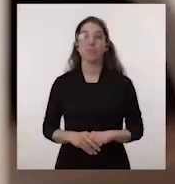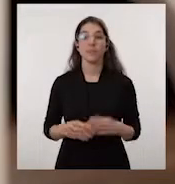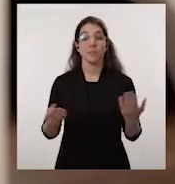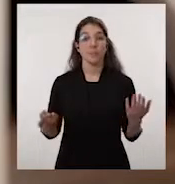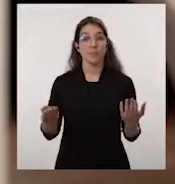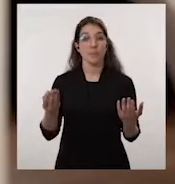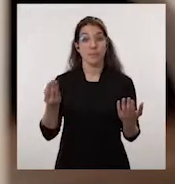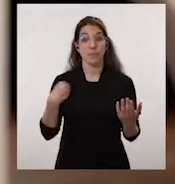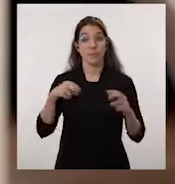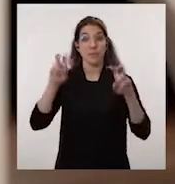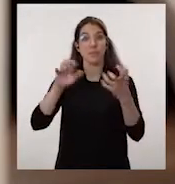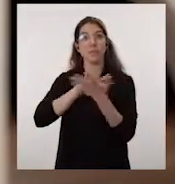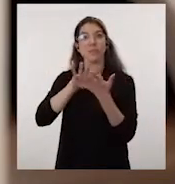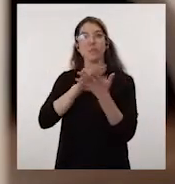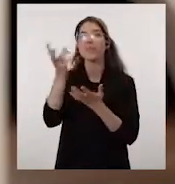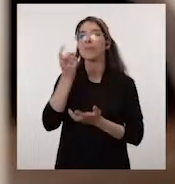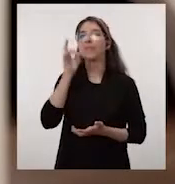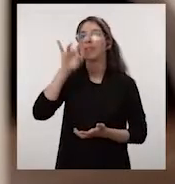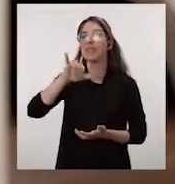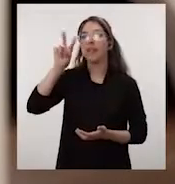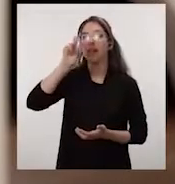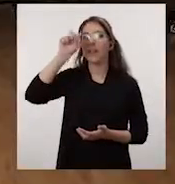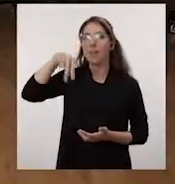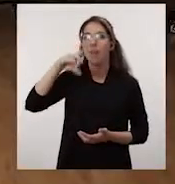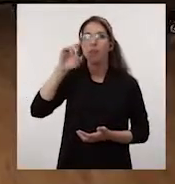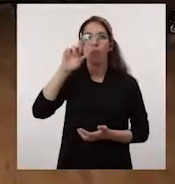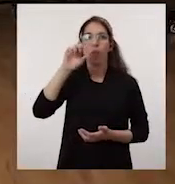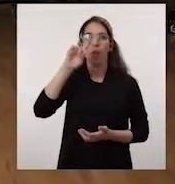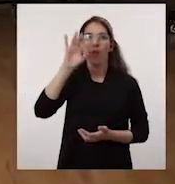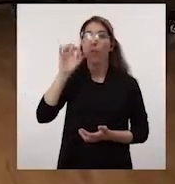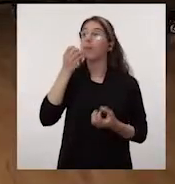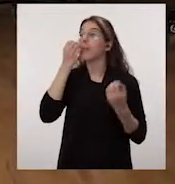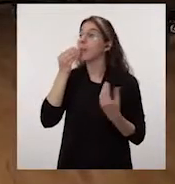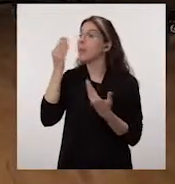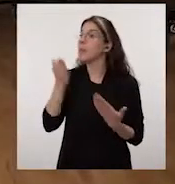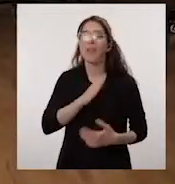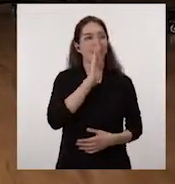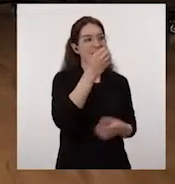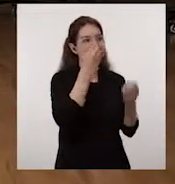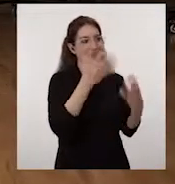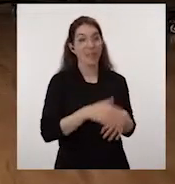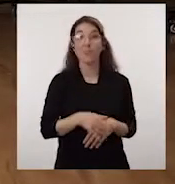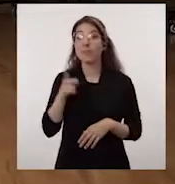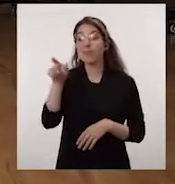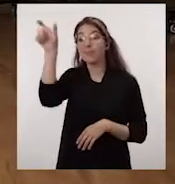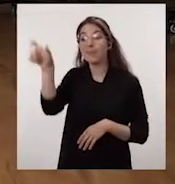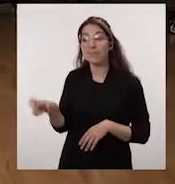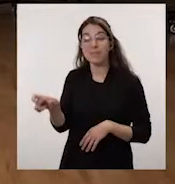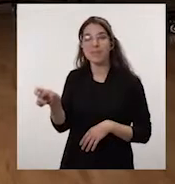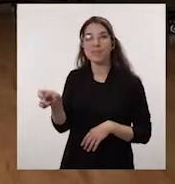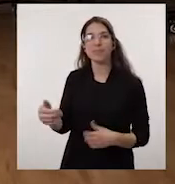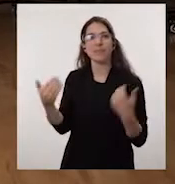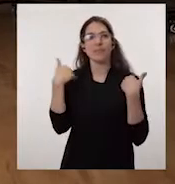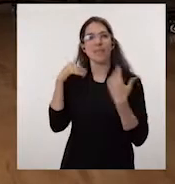para hablar sobre todo esto me acompaña iván dorado que tal bienvenida con solo él es el responsable del